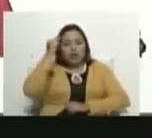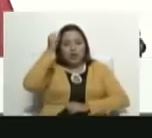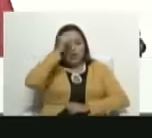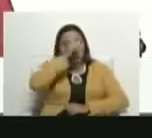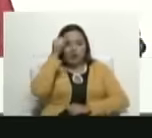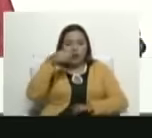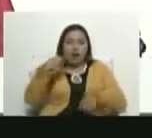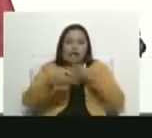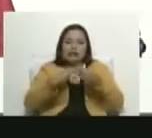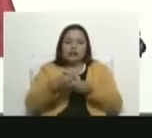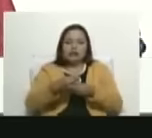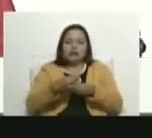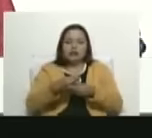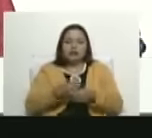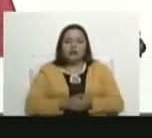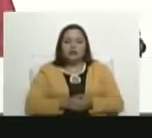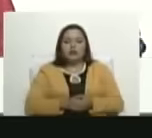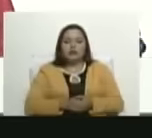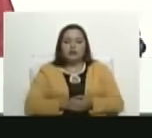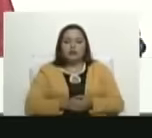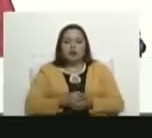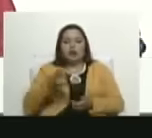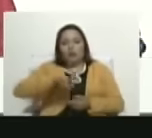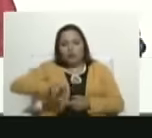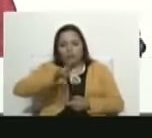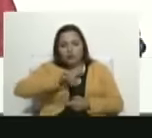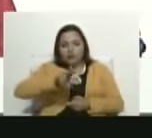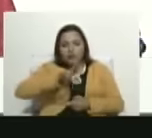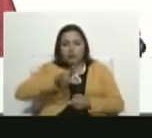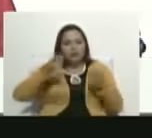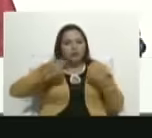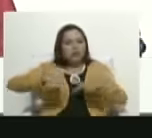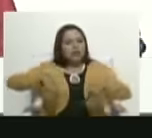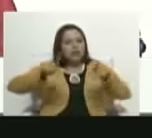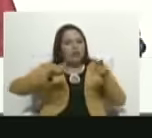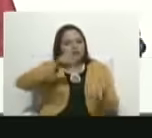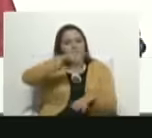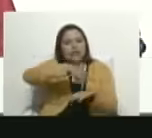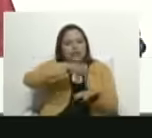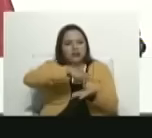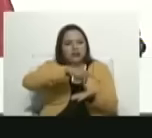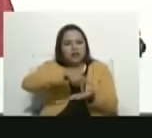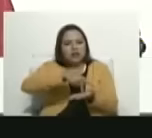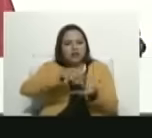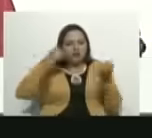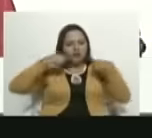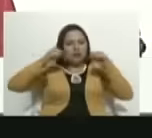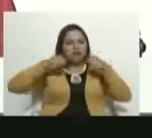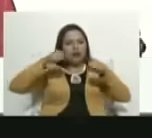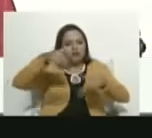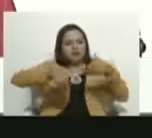hacer uso de la posibilidad de participar en un simulacro.